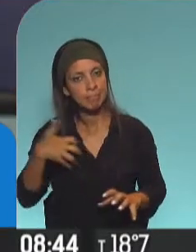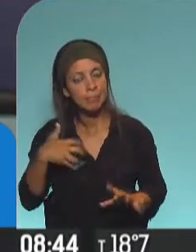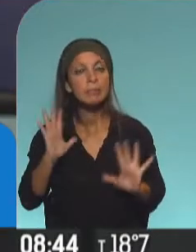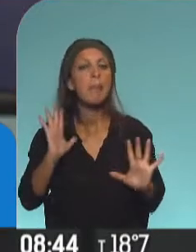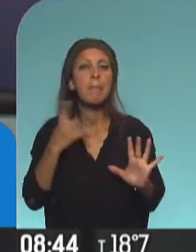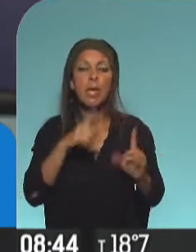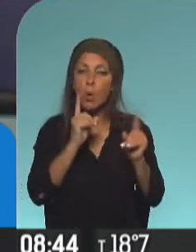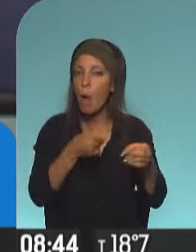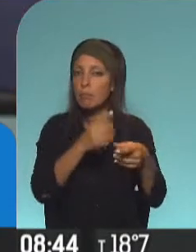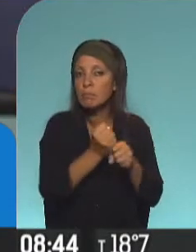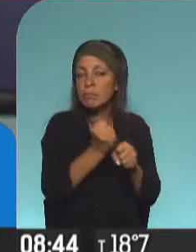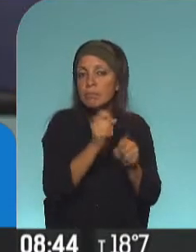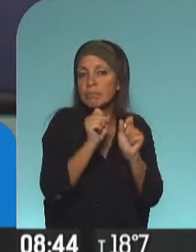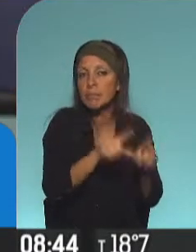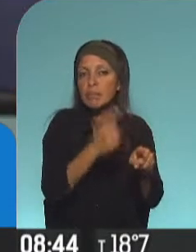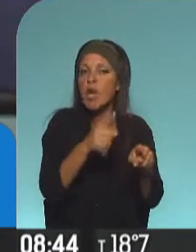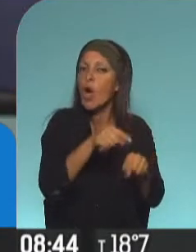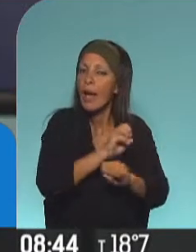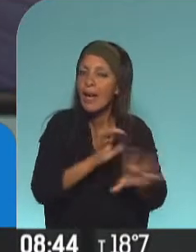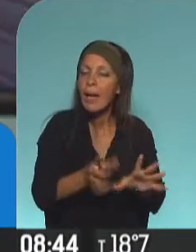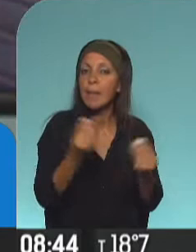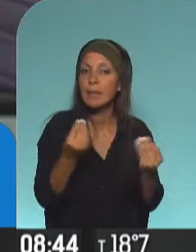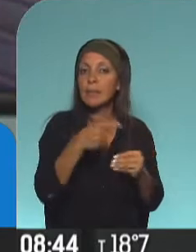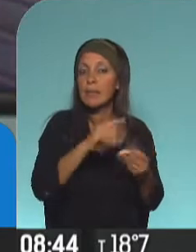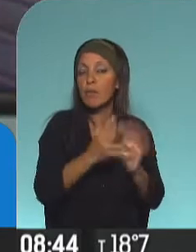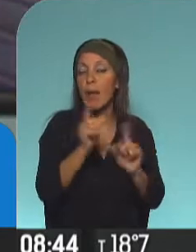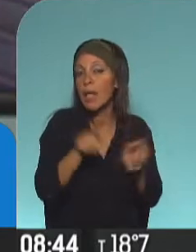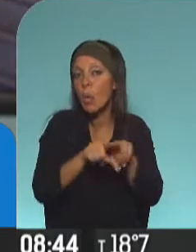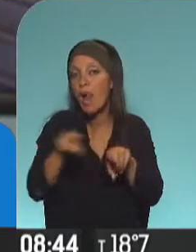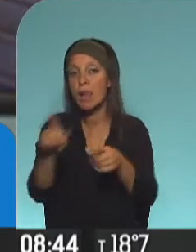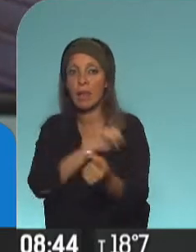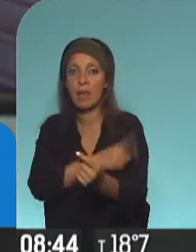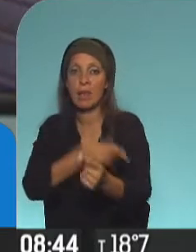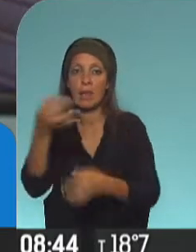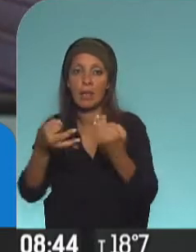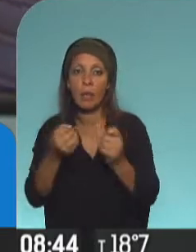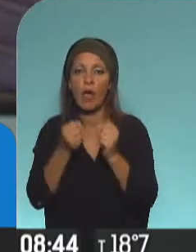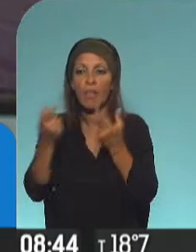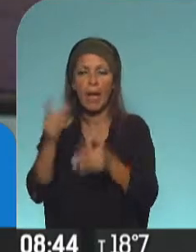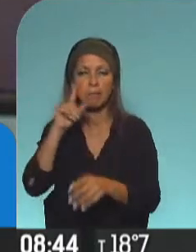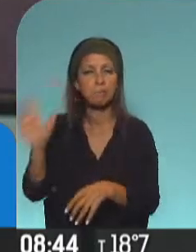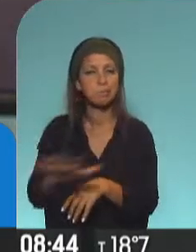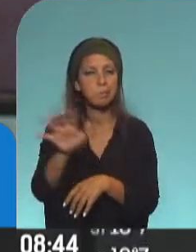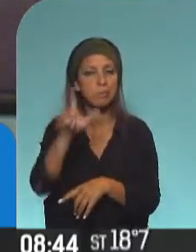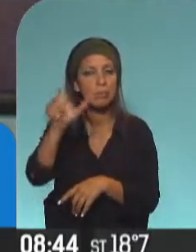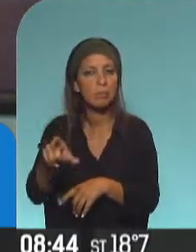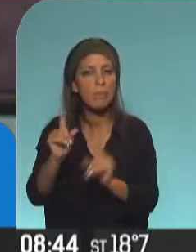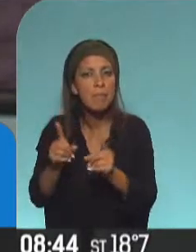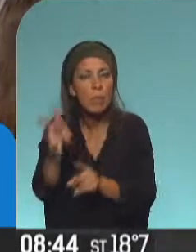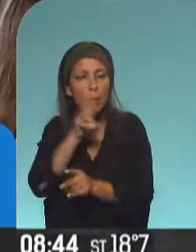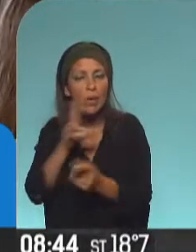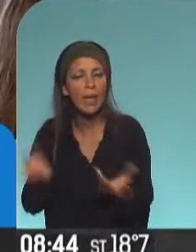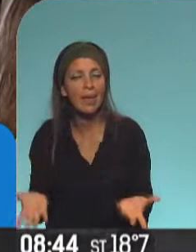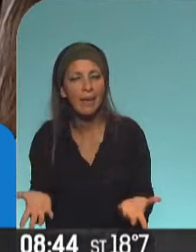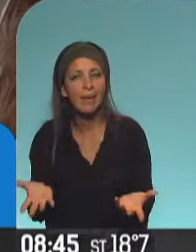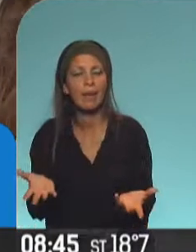mención, lo grave es que eso muchas veces hace el propio Poder Judicial, que es poner en duda. No hay necesidad de una defensa, lo hace directamente... Porque es poner Claro. en